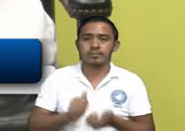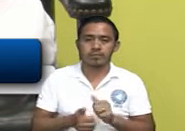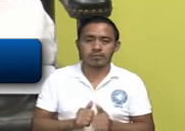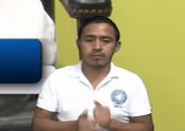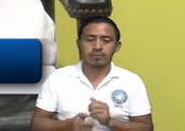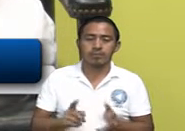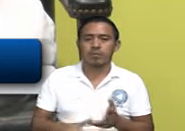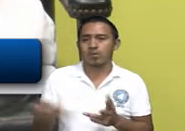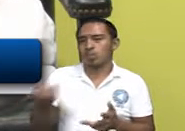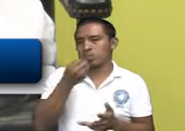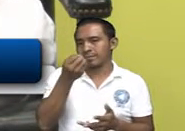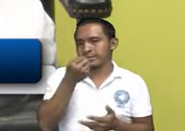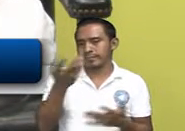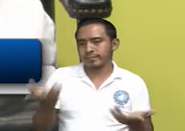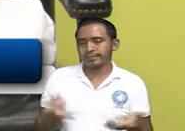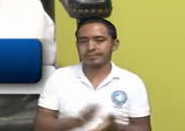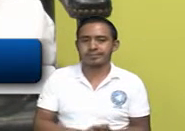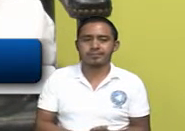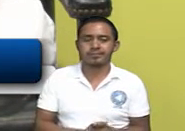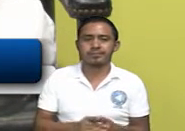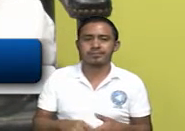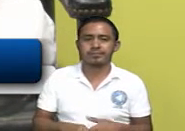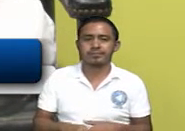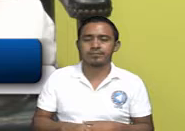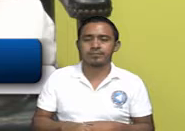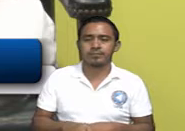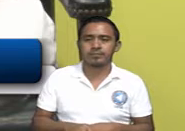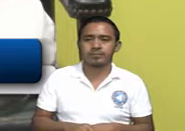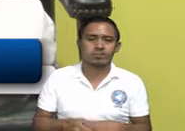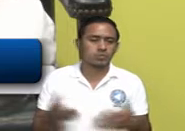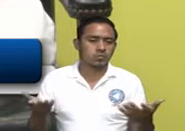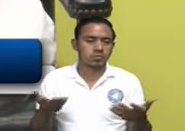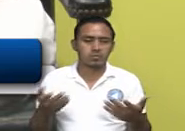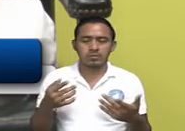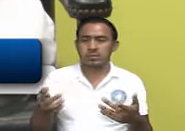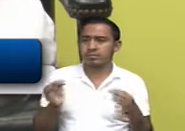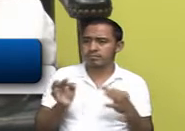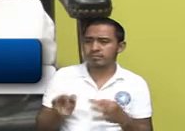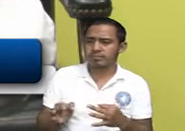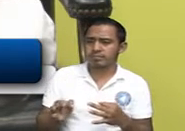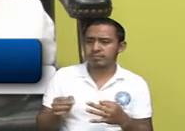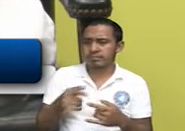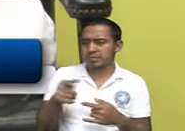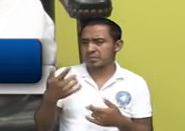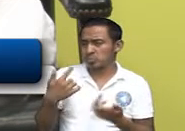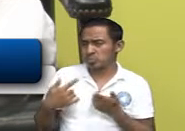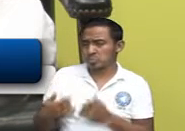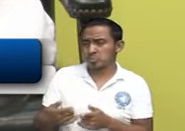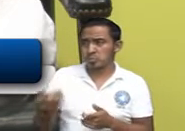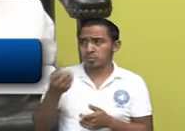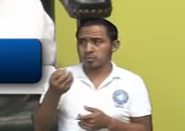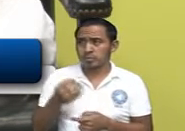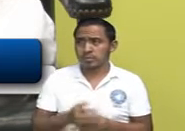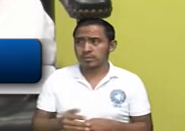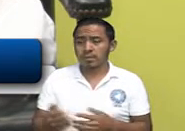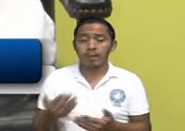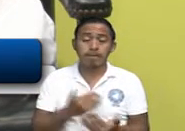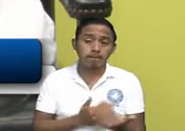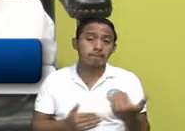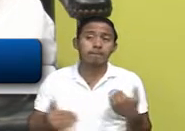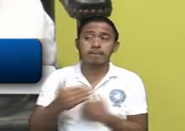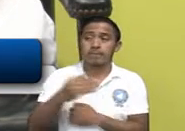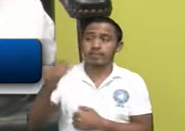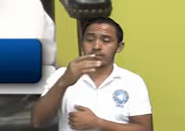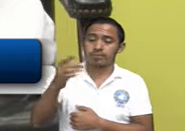los hábitos alimenticios, incluso cosas tan aparentemente tontas, donde refiere que hay algunos alimentos que tienen la serotonina, que